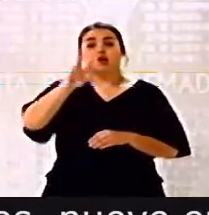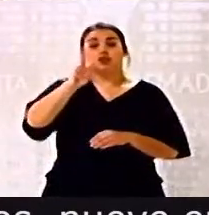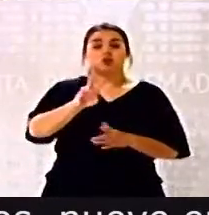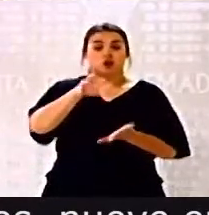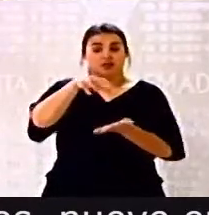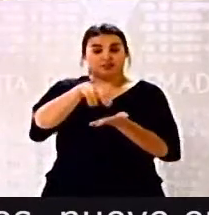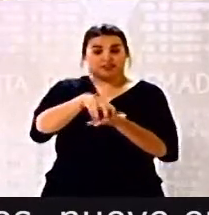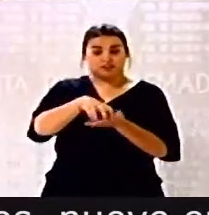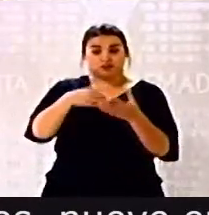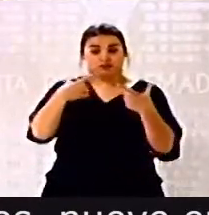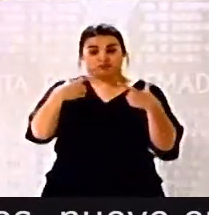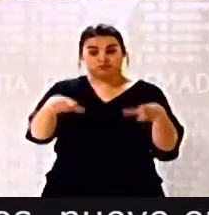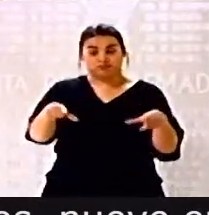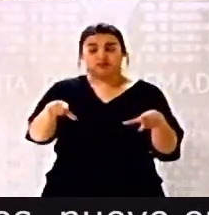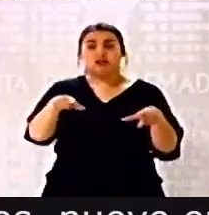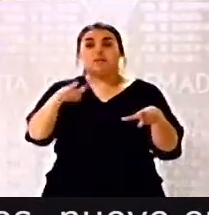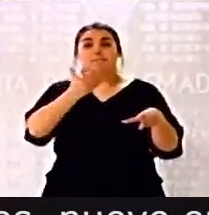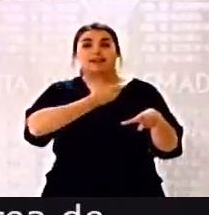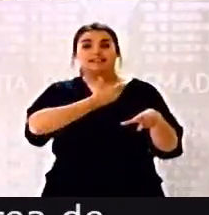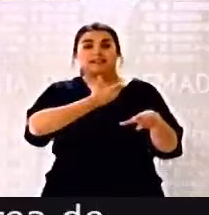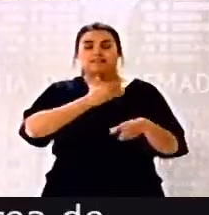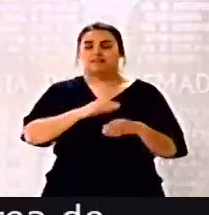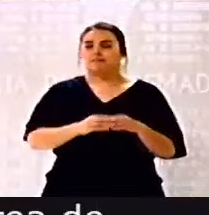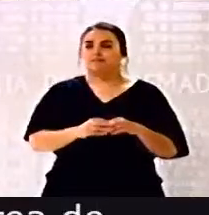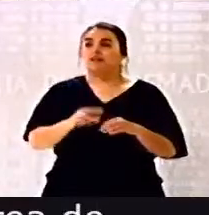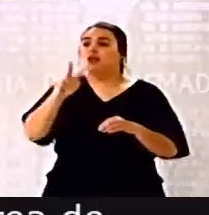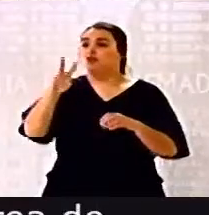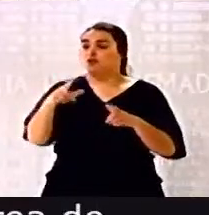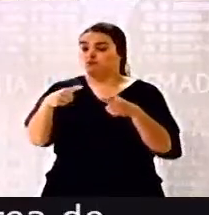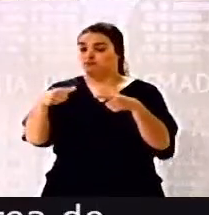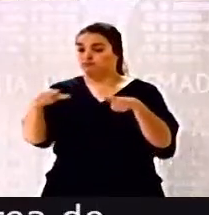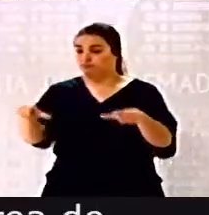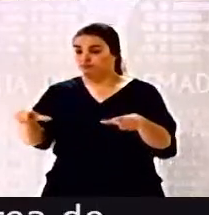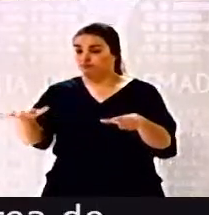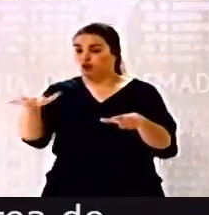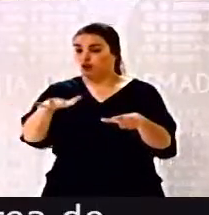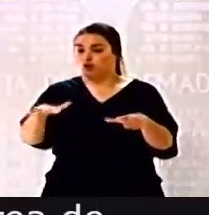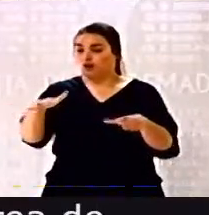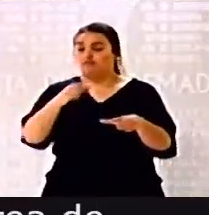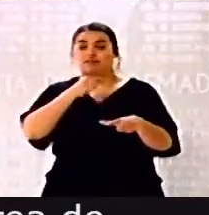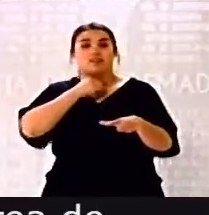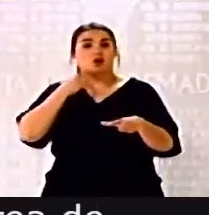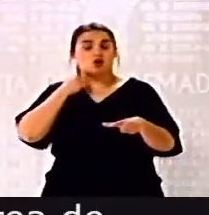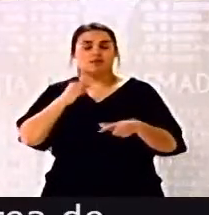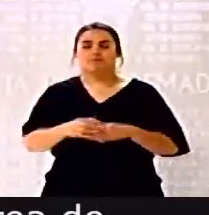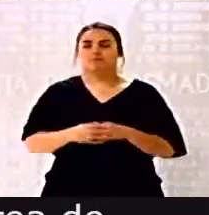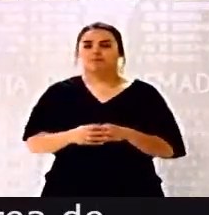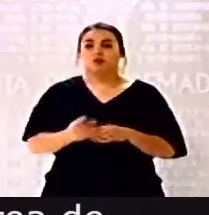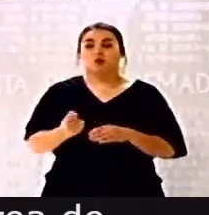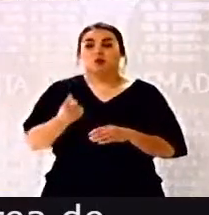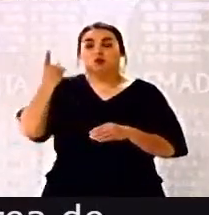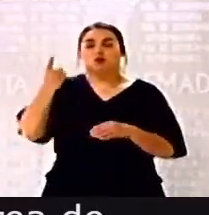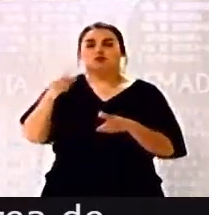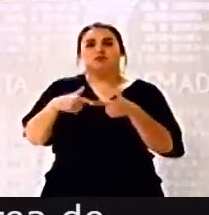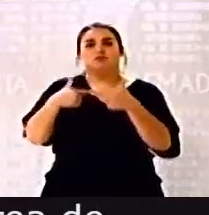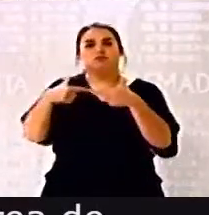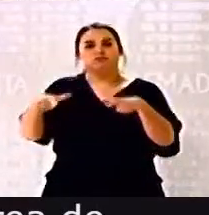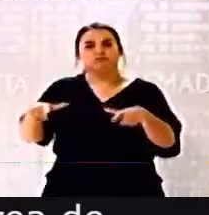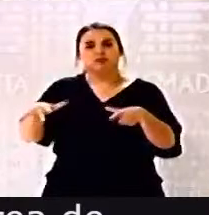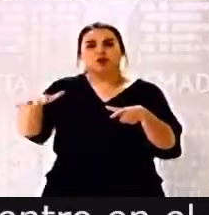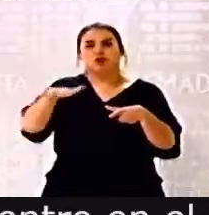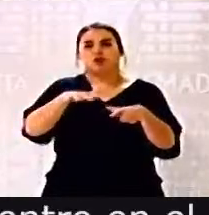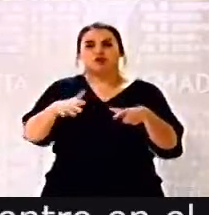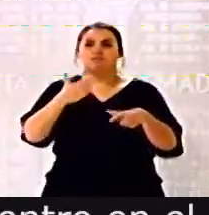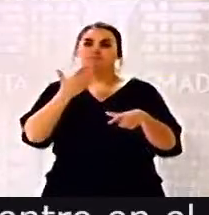área de salud de Plasencia, 2 centros en el área de salud de Badajoz y 1 centro en el área de salud